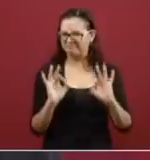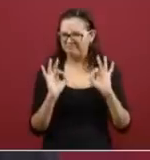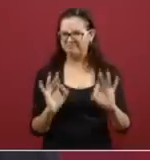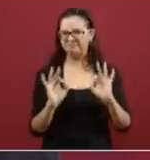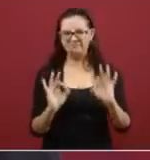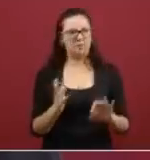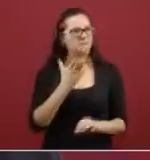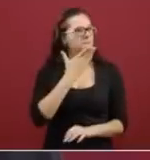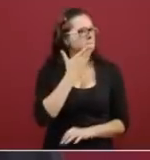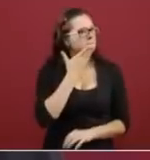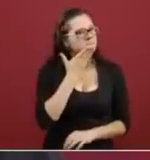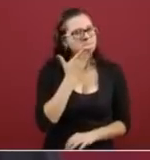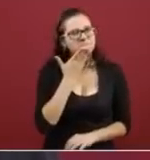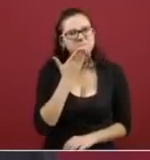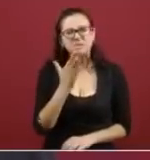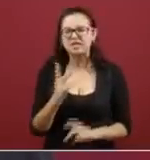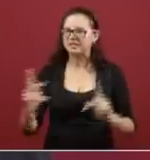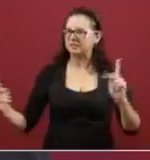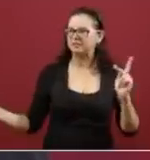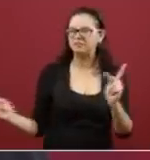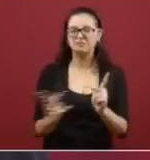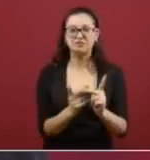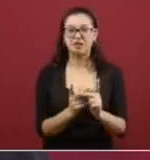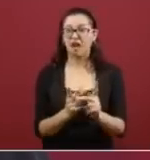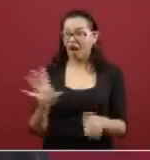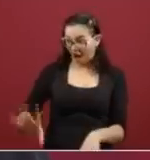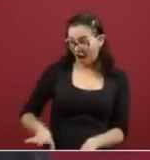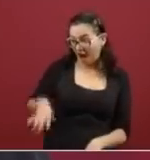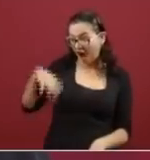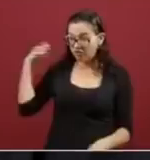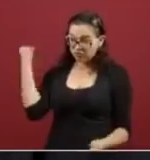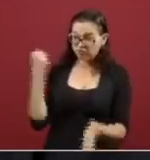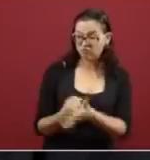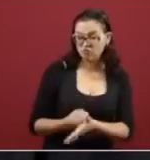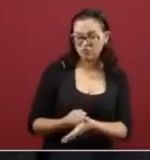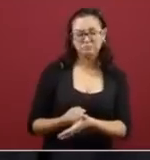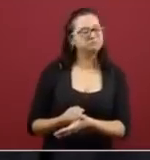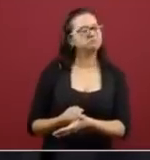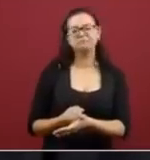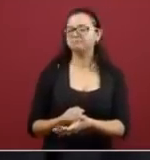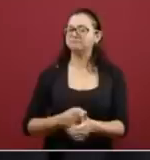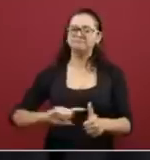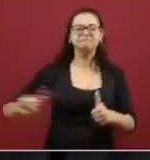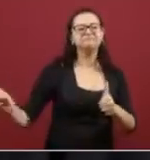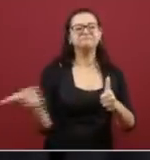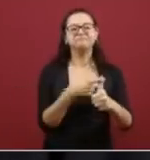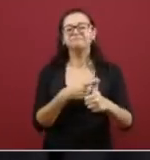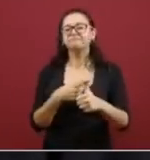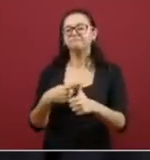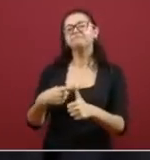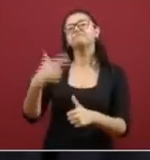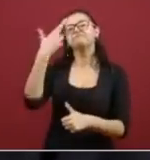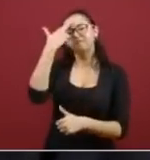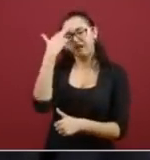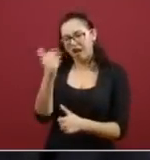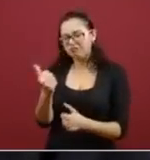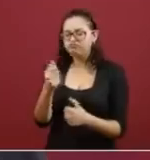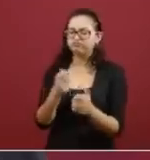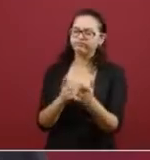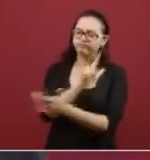aplica nada por la fuerza, todo por la razón y el